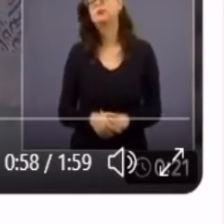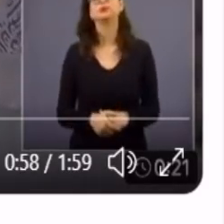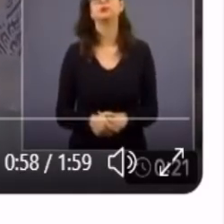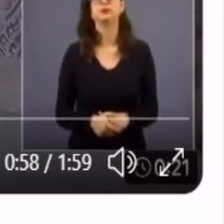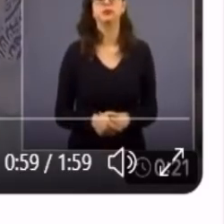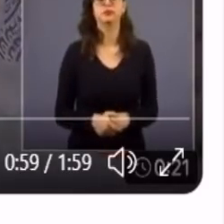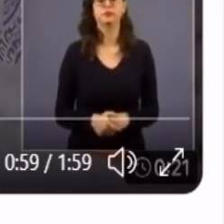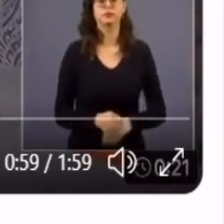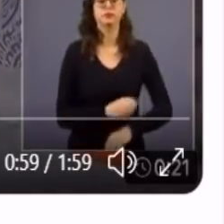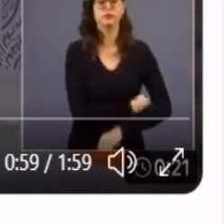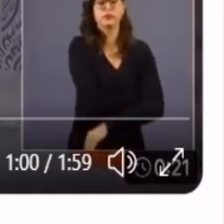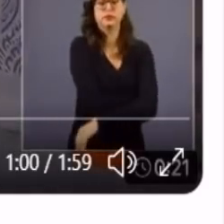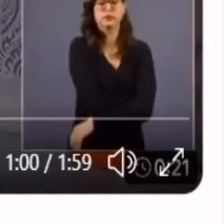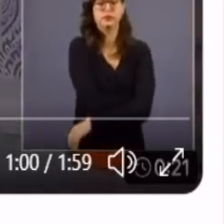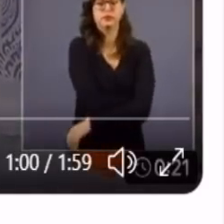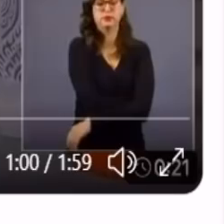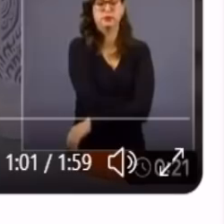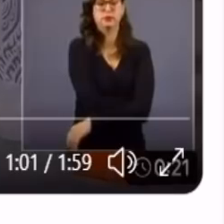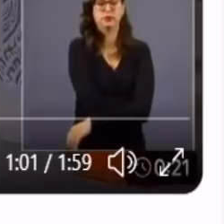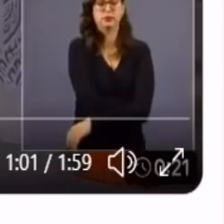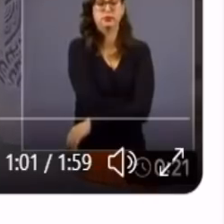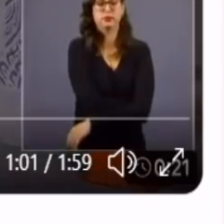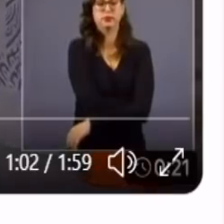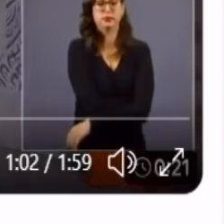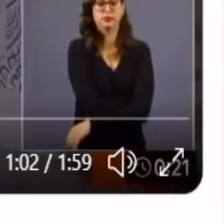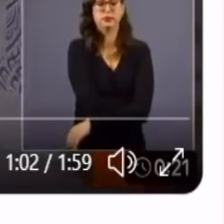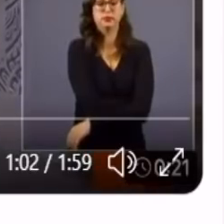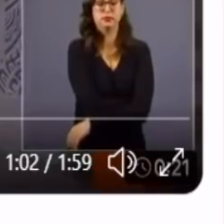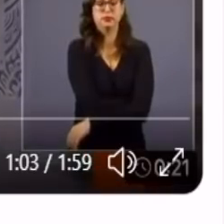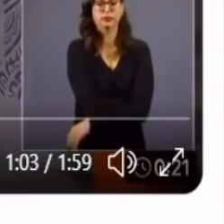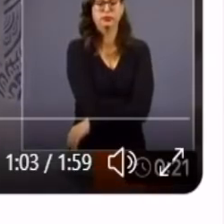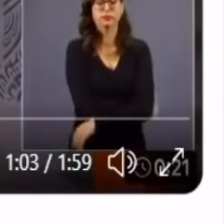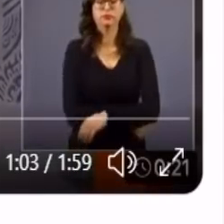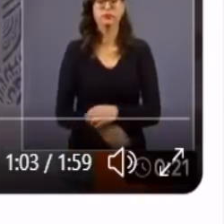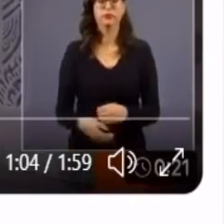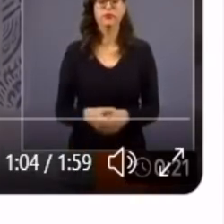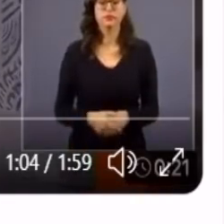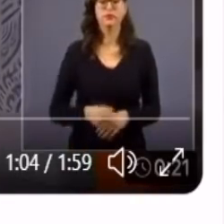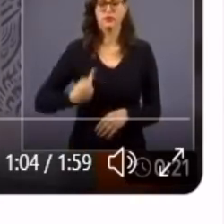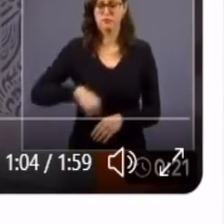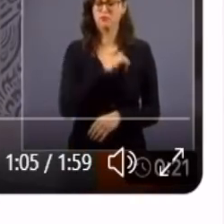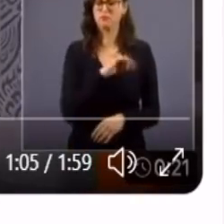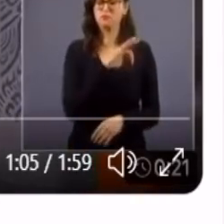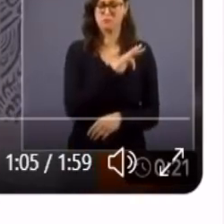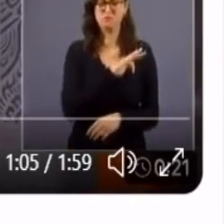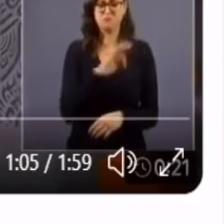Nosotros estaríamos en condiciones de ofrecer este asilo y